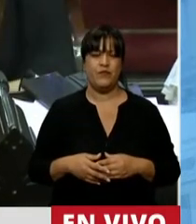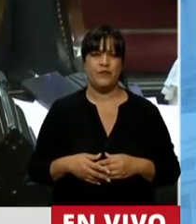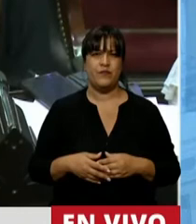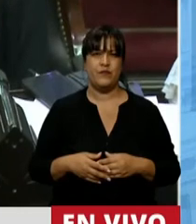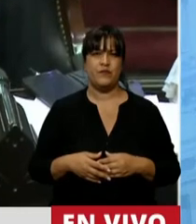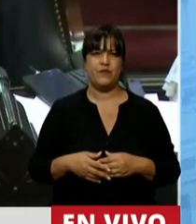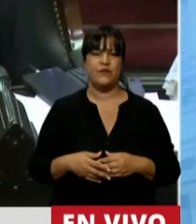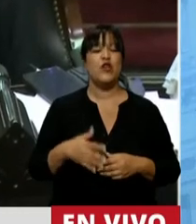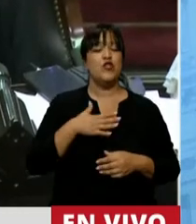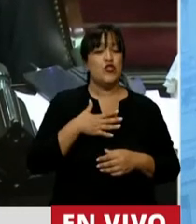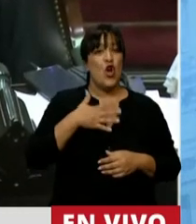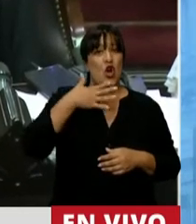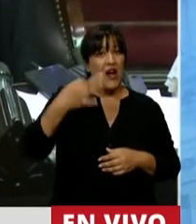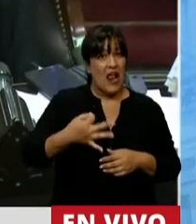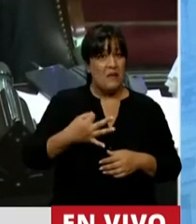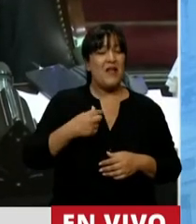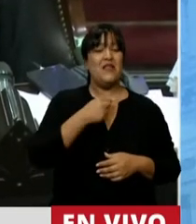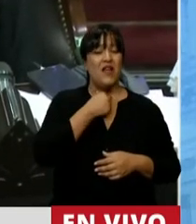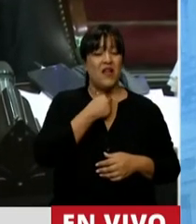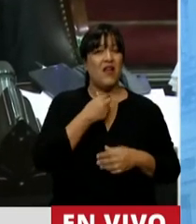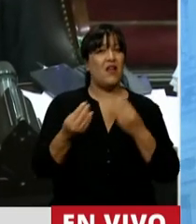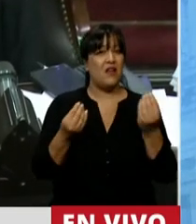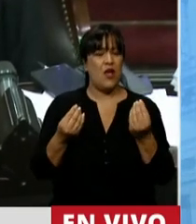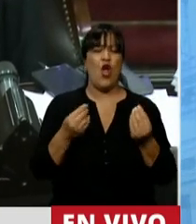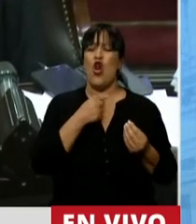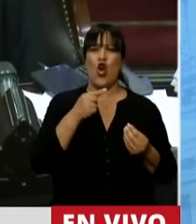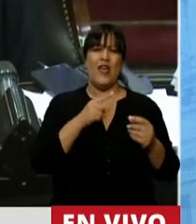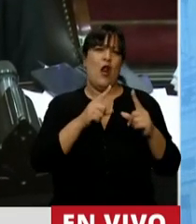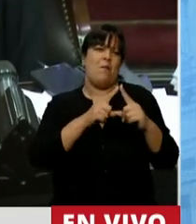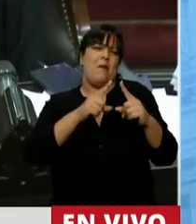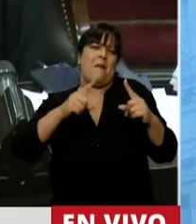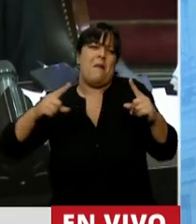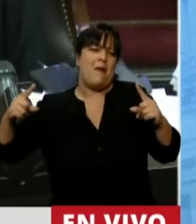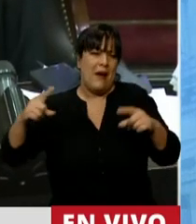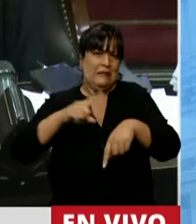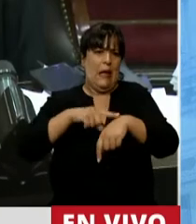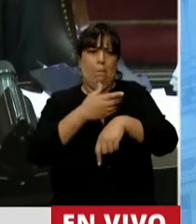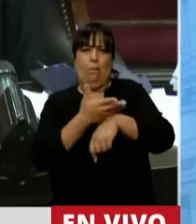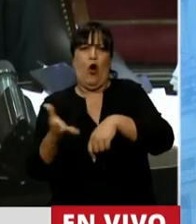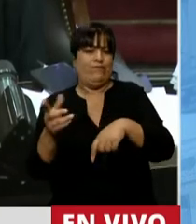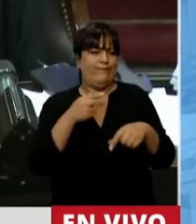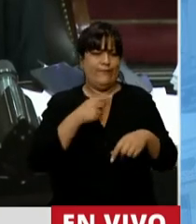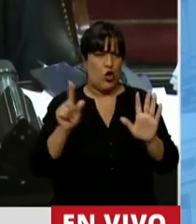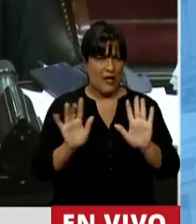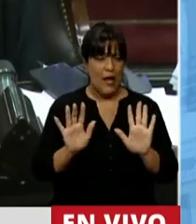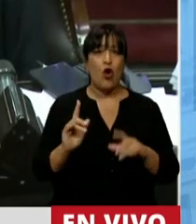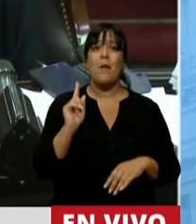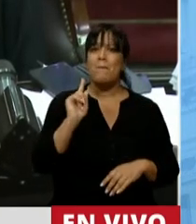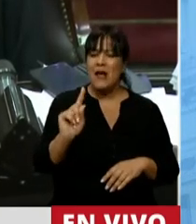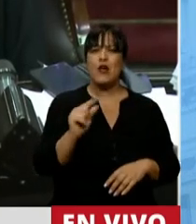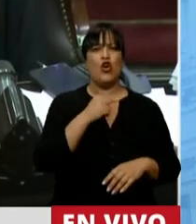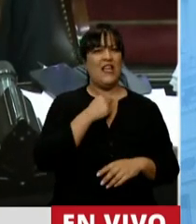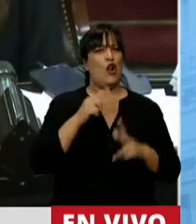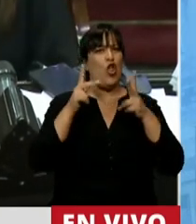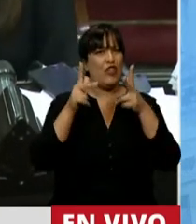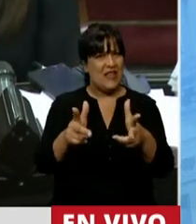argentino. Yo realmente no quiero excederme, señor presidente, en el tiempo, pero quiero